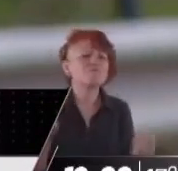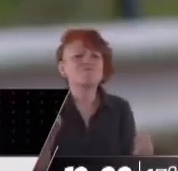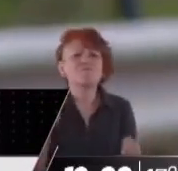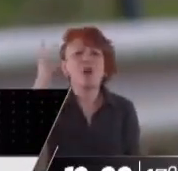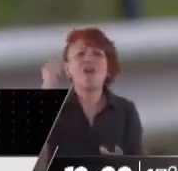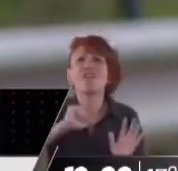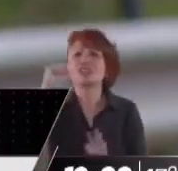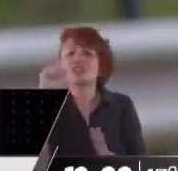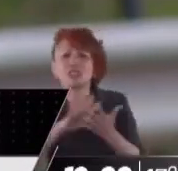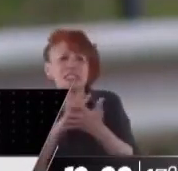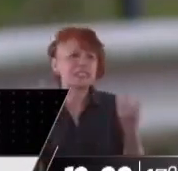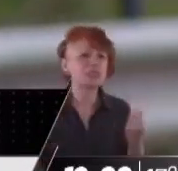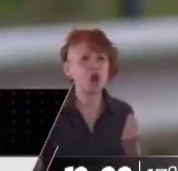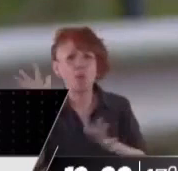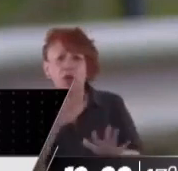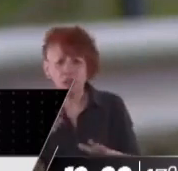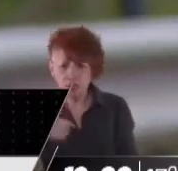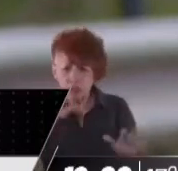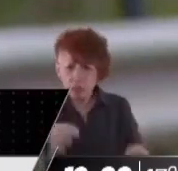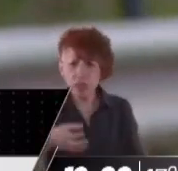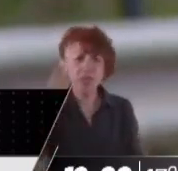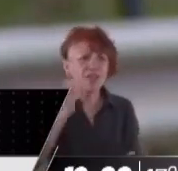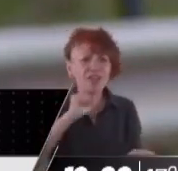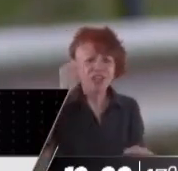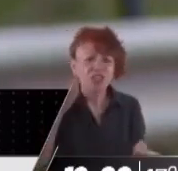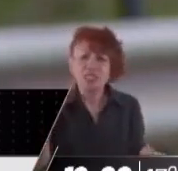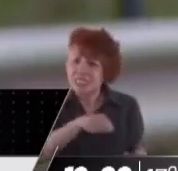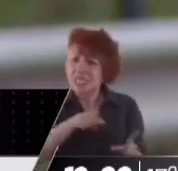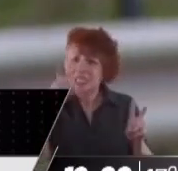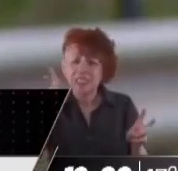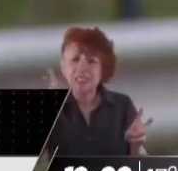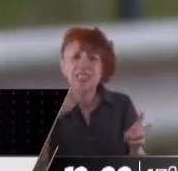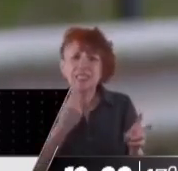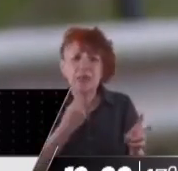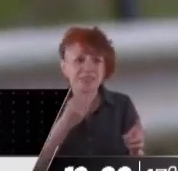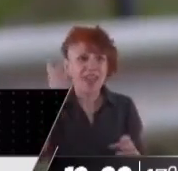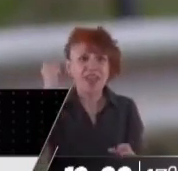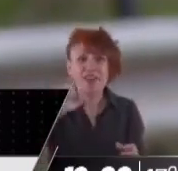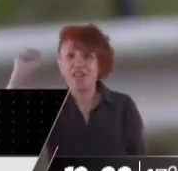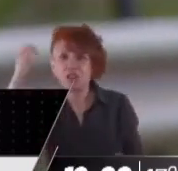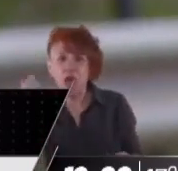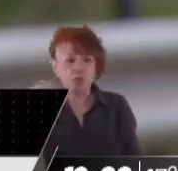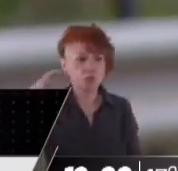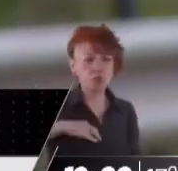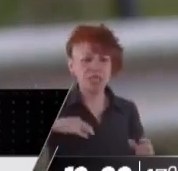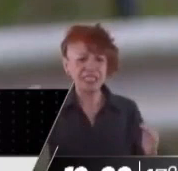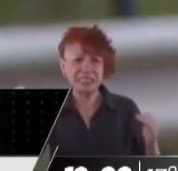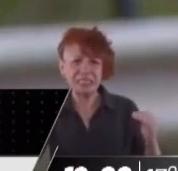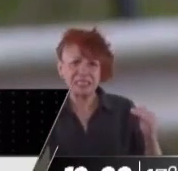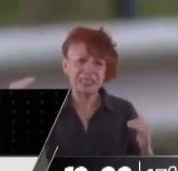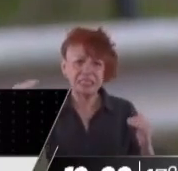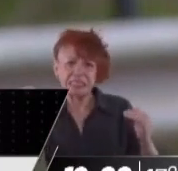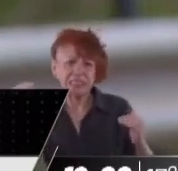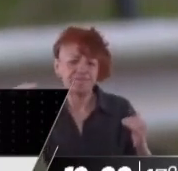no vamos a hacerlo? Si yo sé que la inflación consume y carcome el ingreso de los que viven de un sueldo.